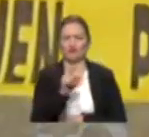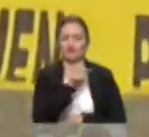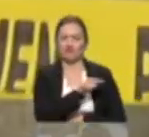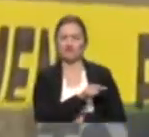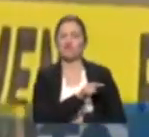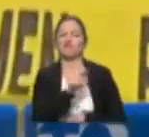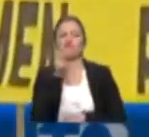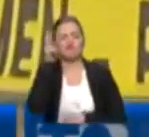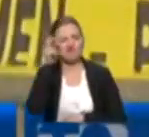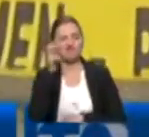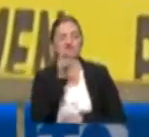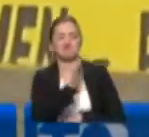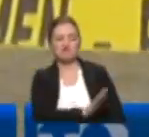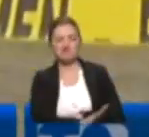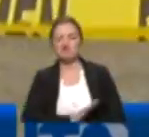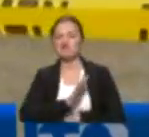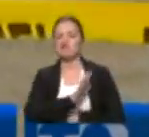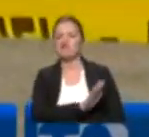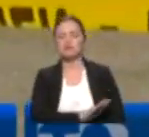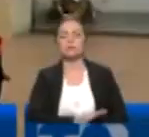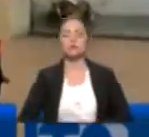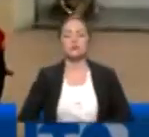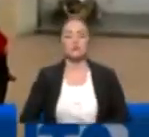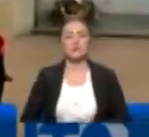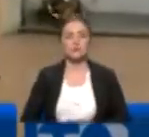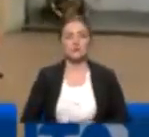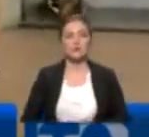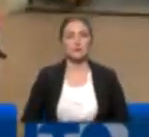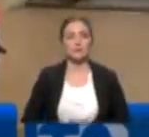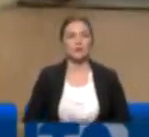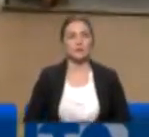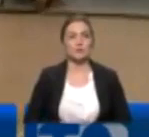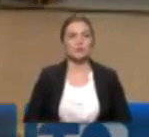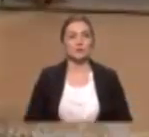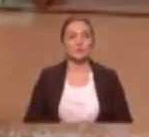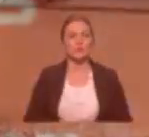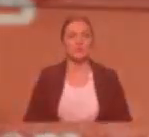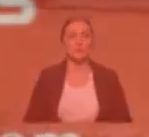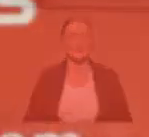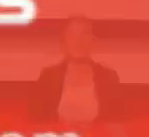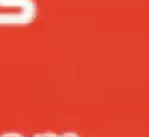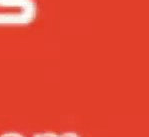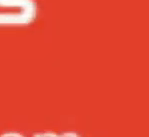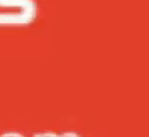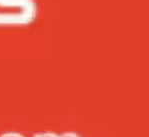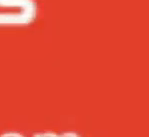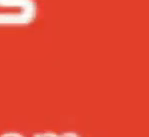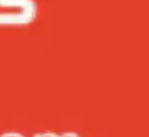sangriento estaría vinculado a una venganza. Paul Tutibén, 24 horas.